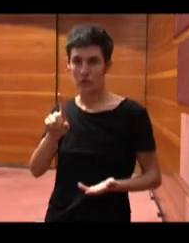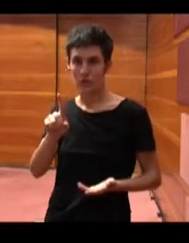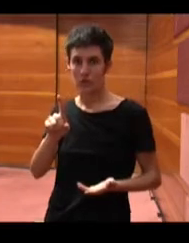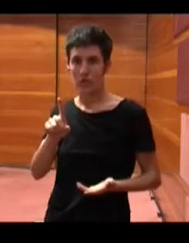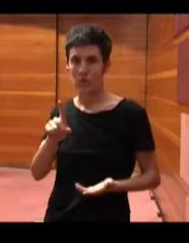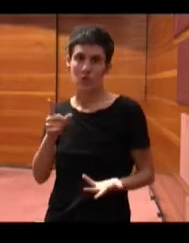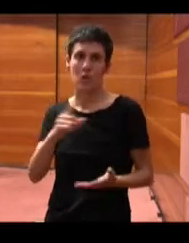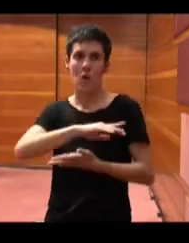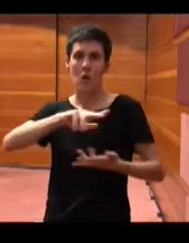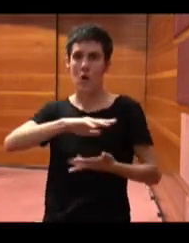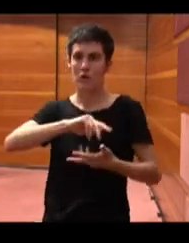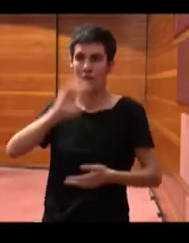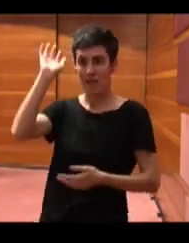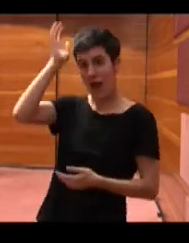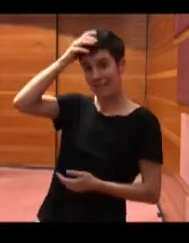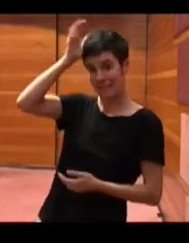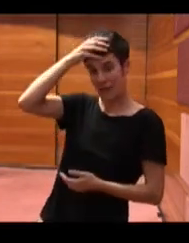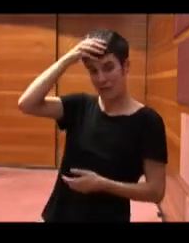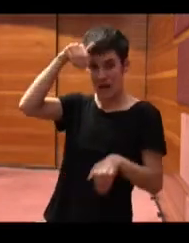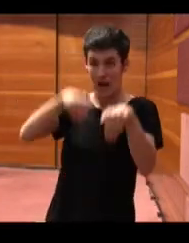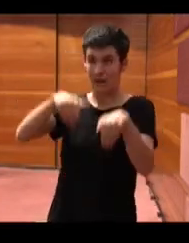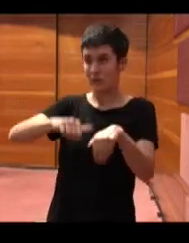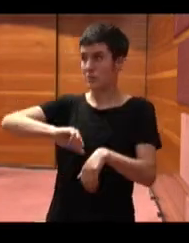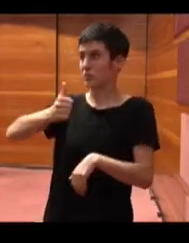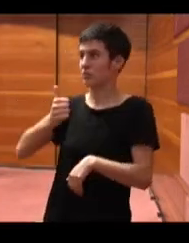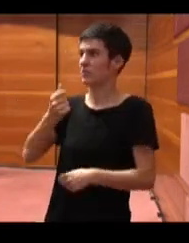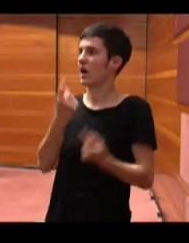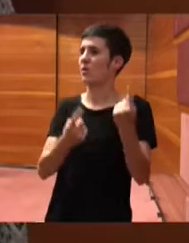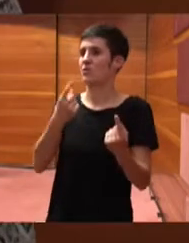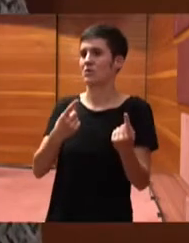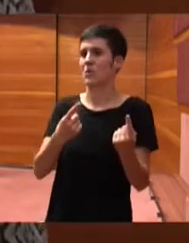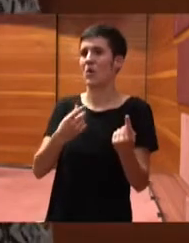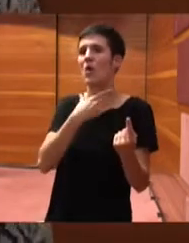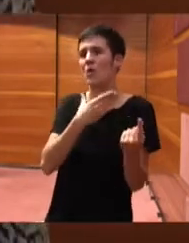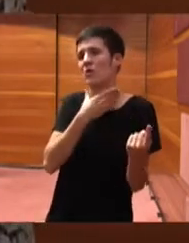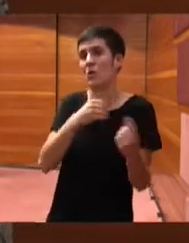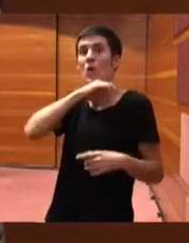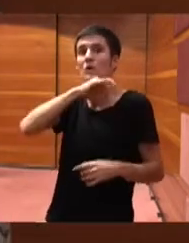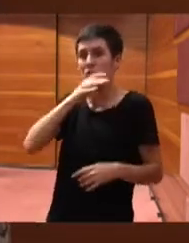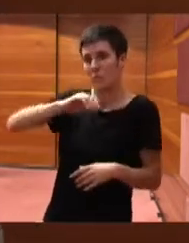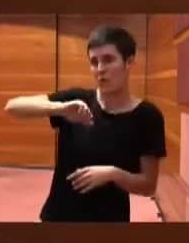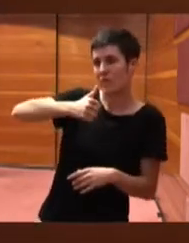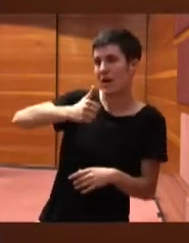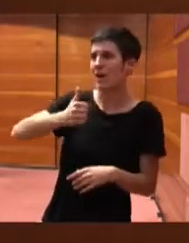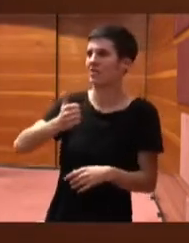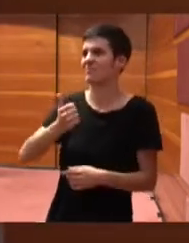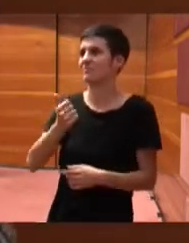ganado las elecciones, los que os alegrasteis hacéis así, un me gusta, y los que no os gustó nada